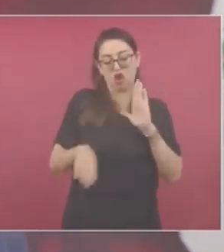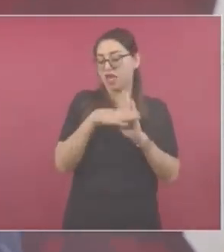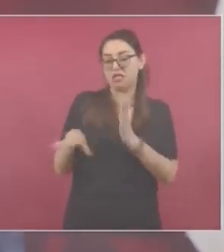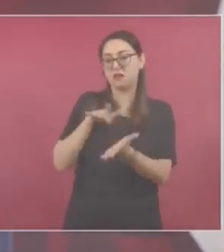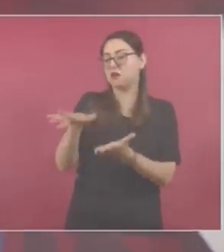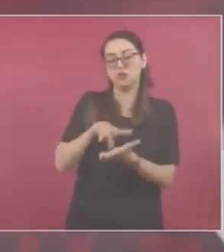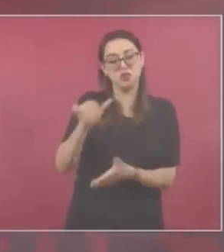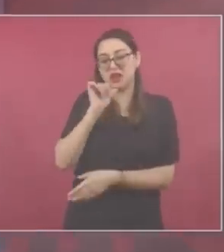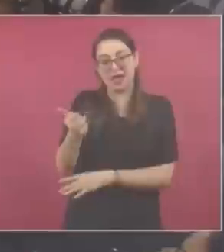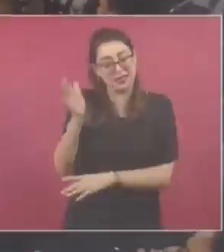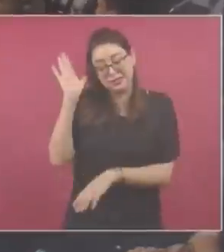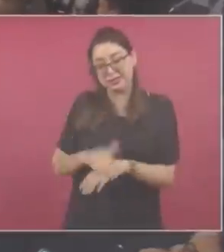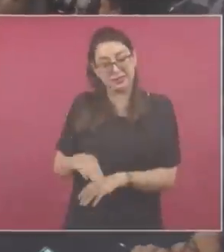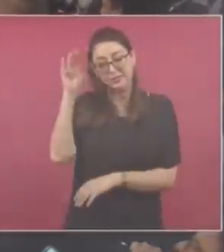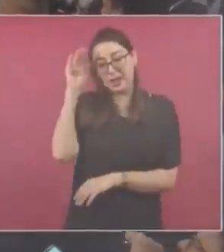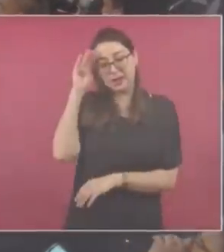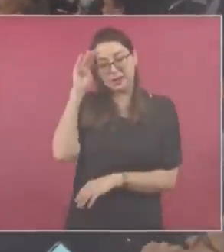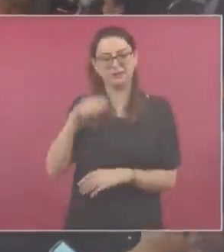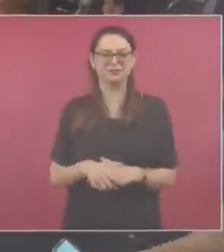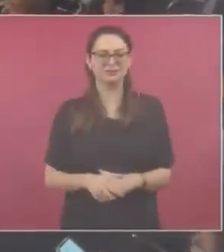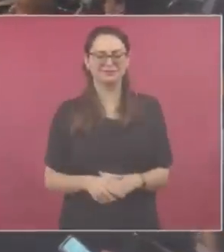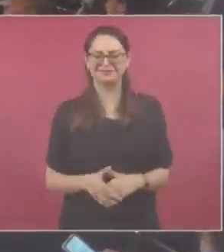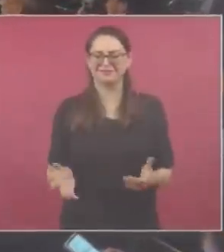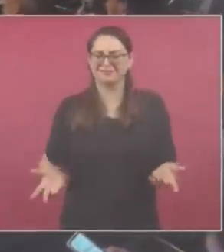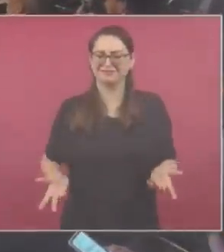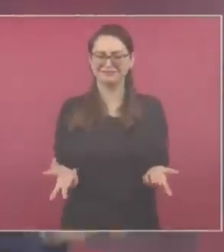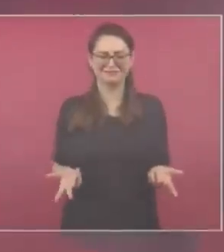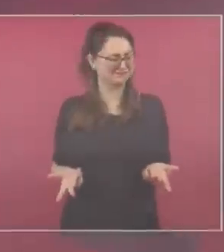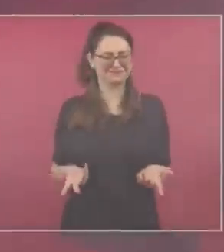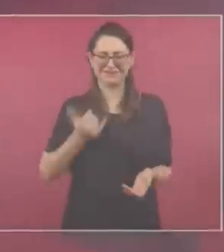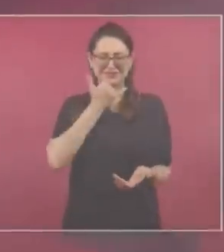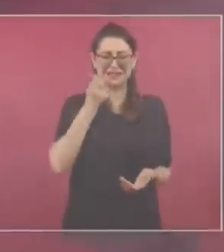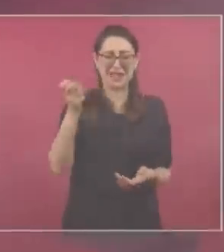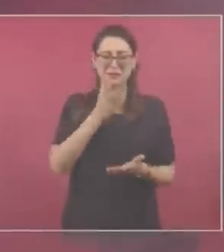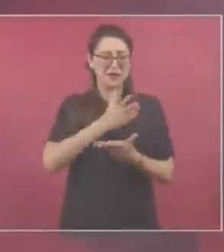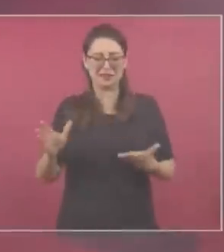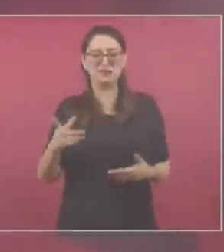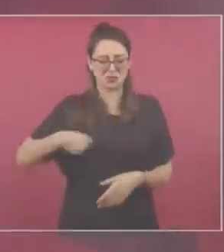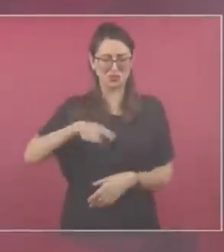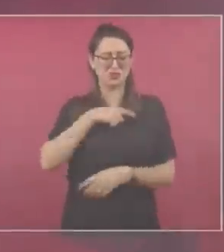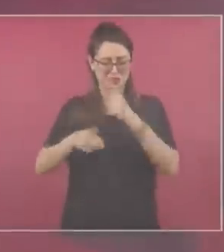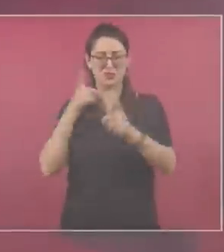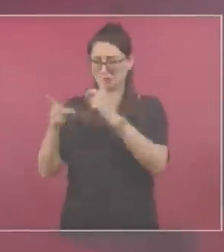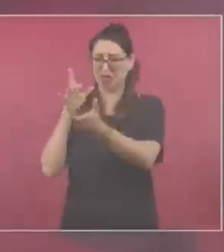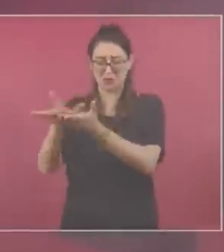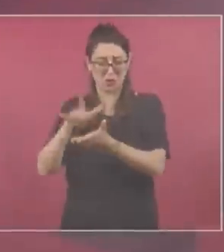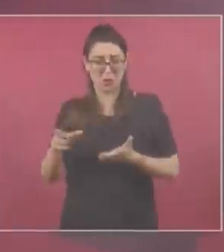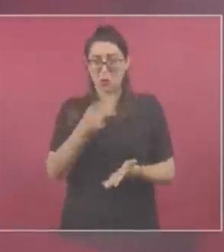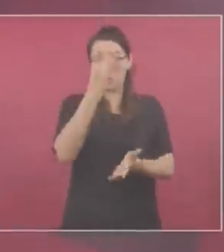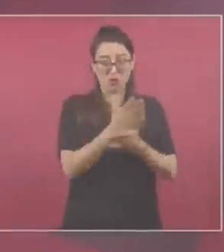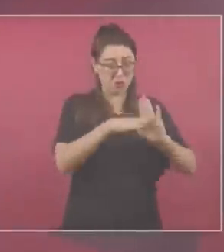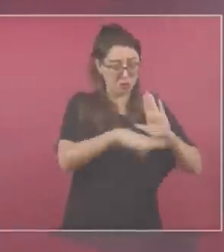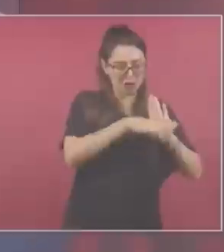Para decirles, bueno, no acudieron a nosotros, desde luego que apoyamos nosotros el deporte, y si las